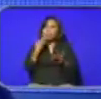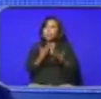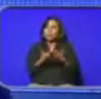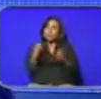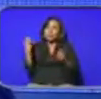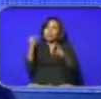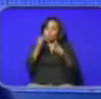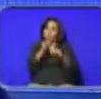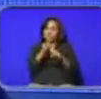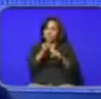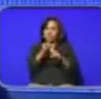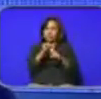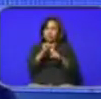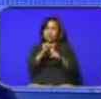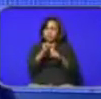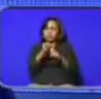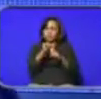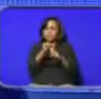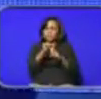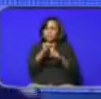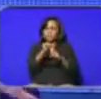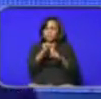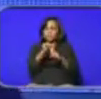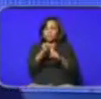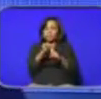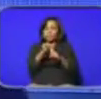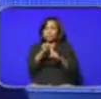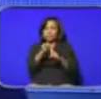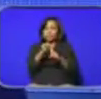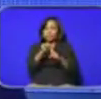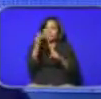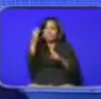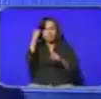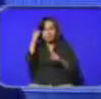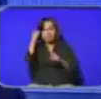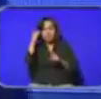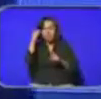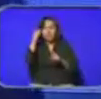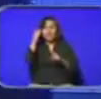valor, un peso valorativo enorme a las carreras técnicas.